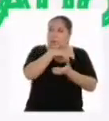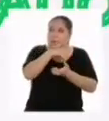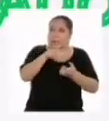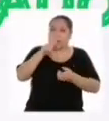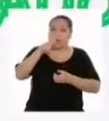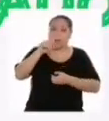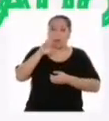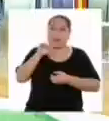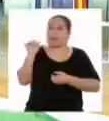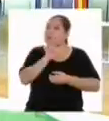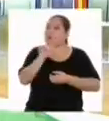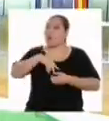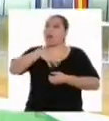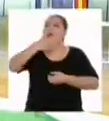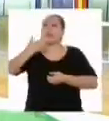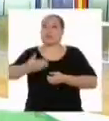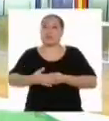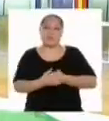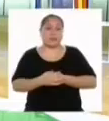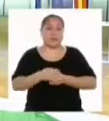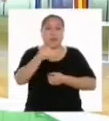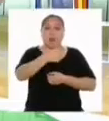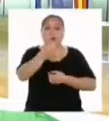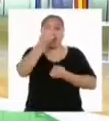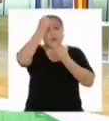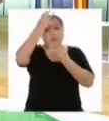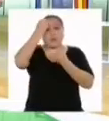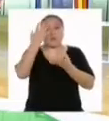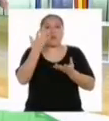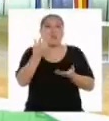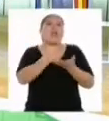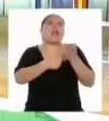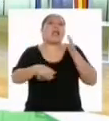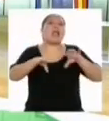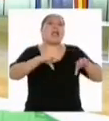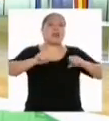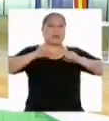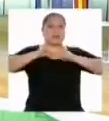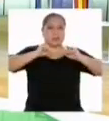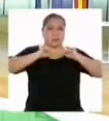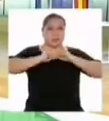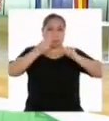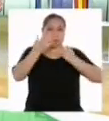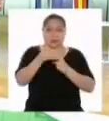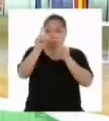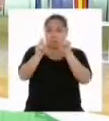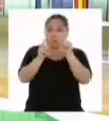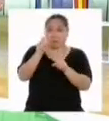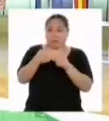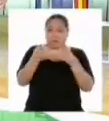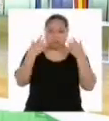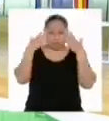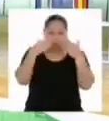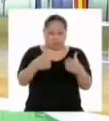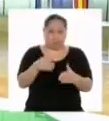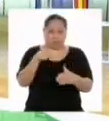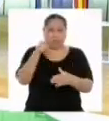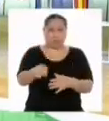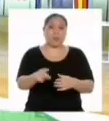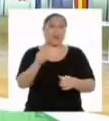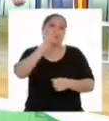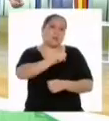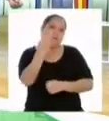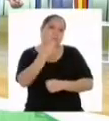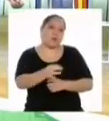las que mostraré ahora. La siguiente información es sobre la actividad física de los encuestados, específicamente sobre